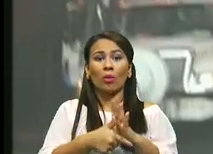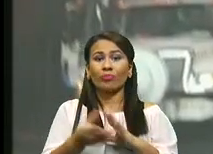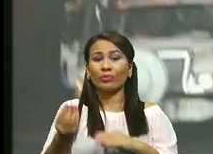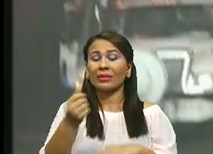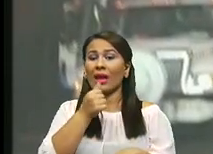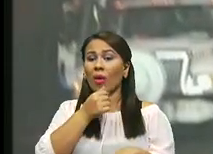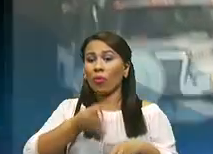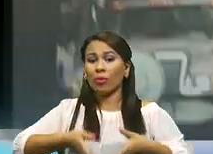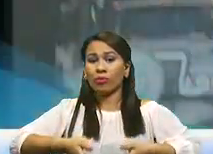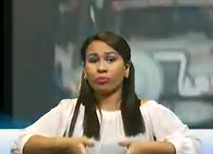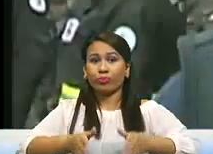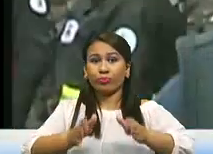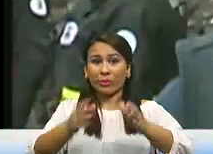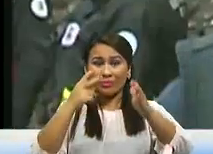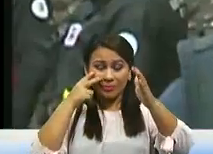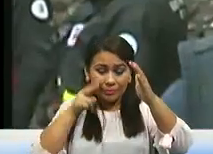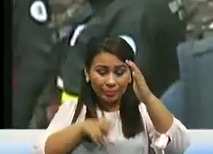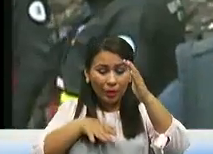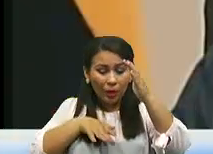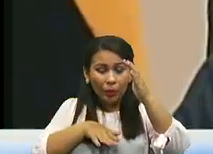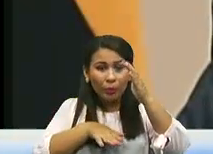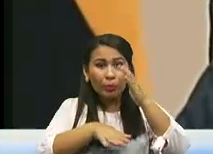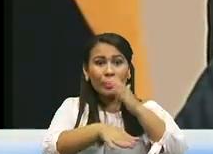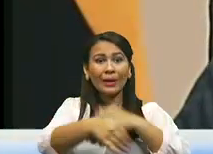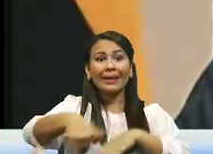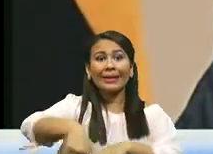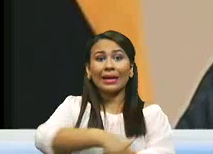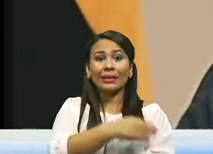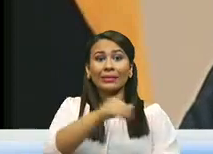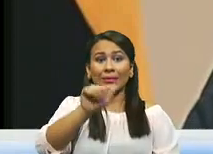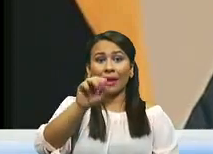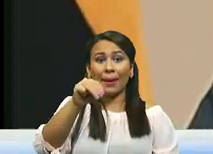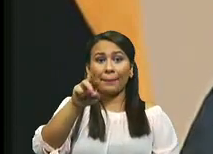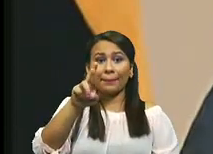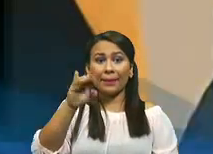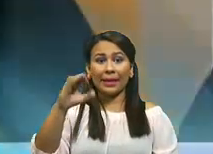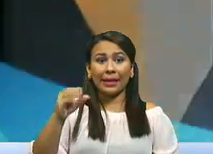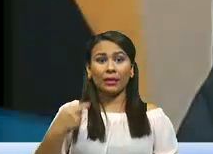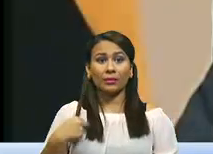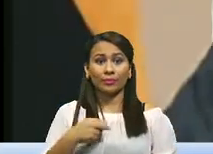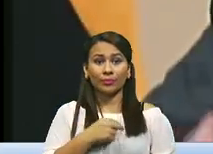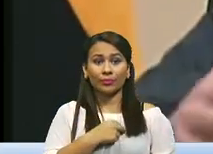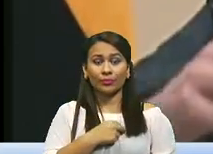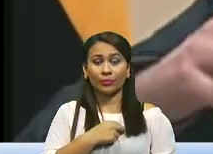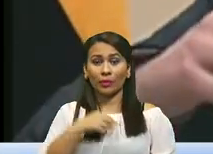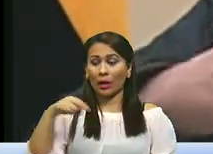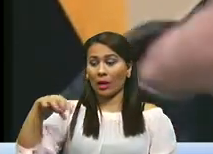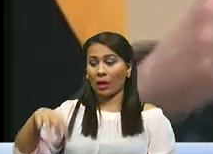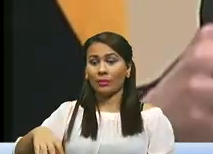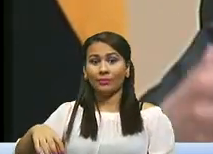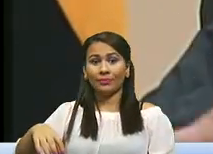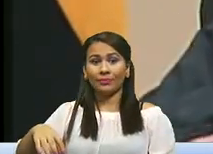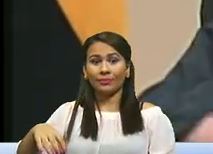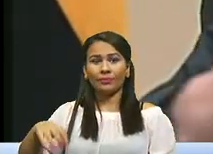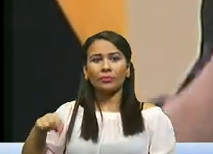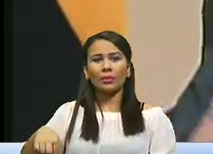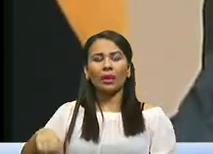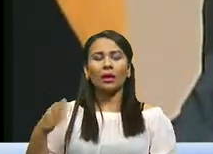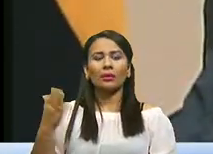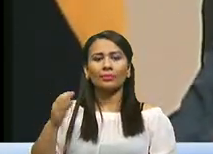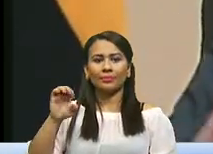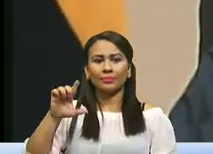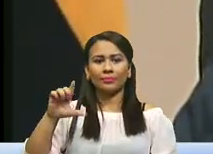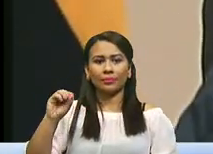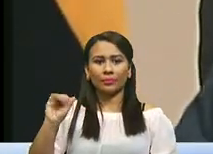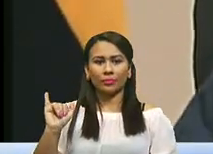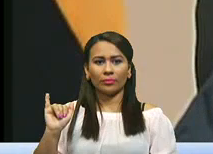agua en los pasos a desnivel de la Avenida América. En la administración zonal Eloy Alfaro, en donde producto de la